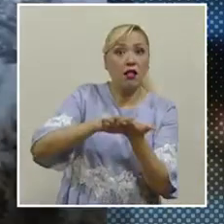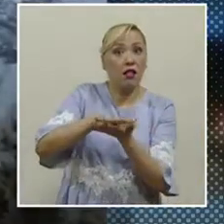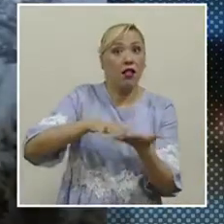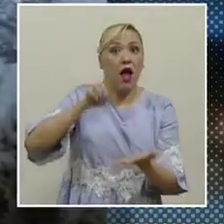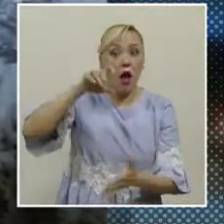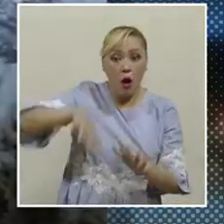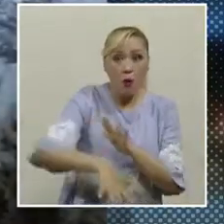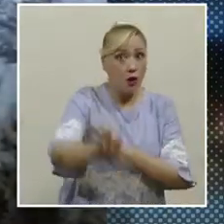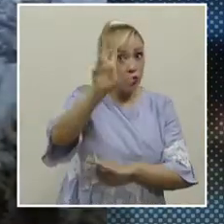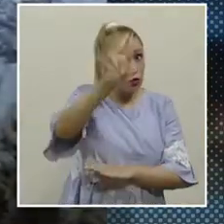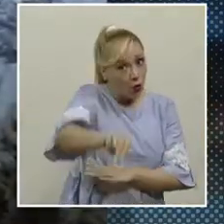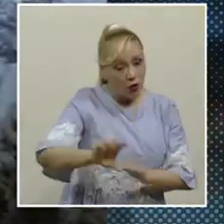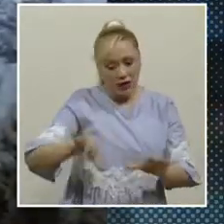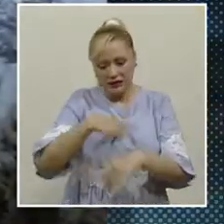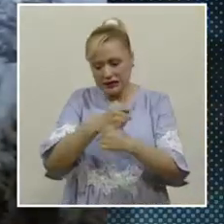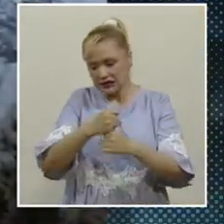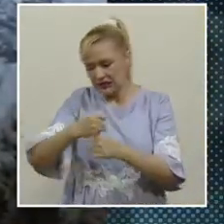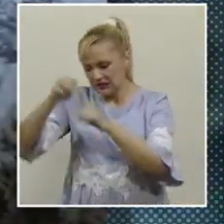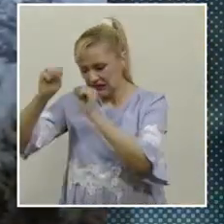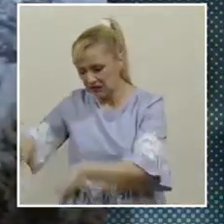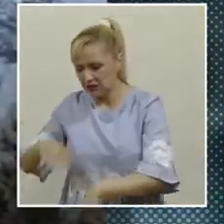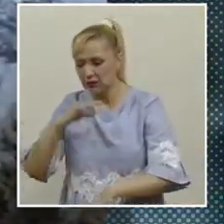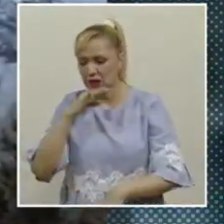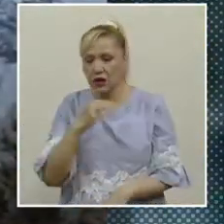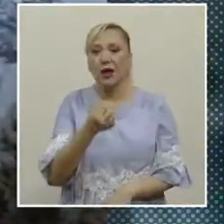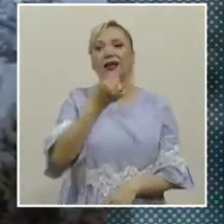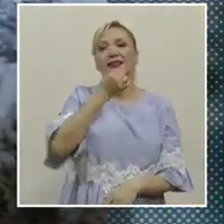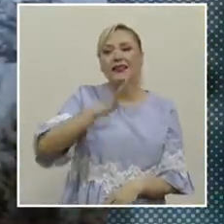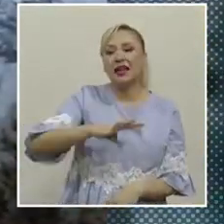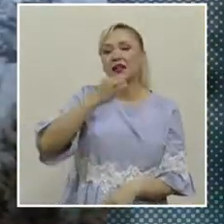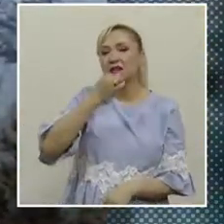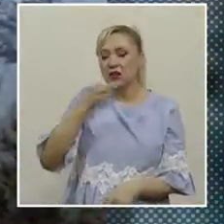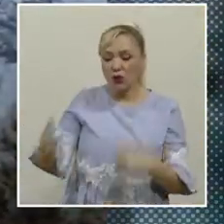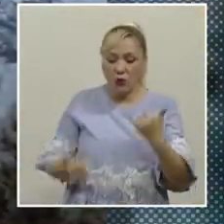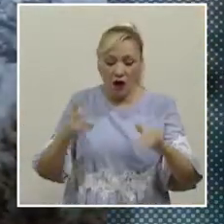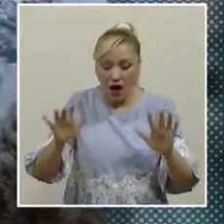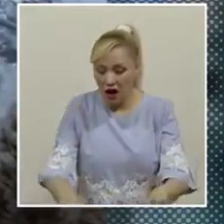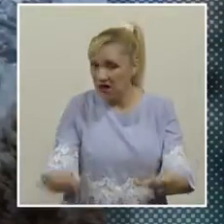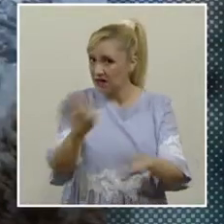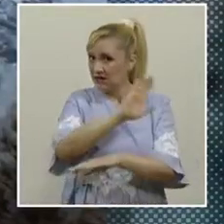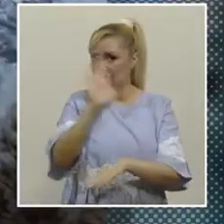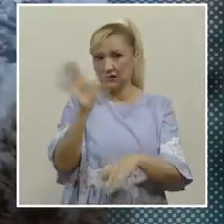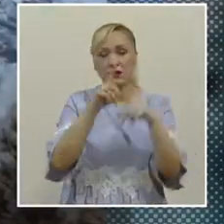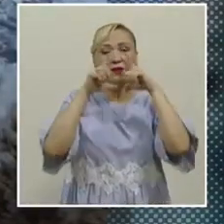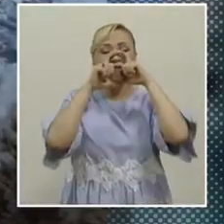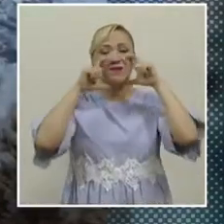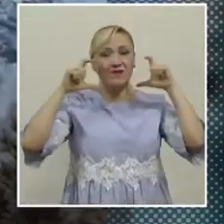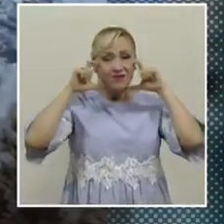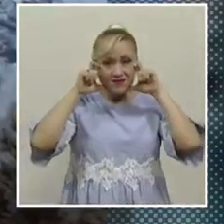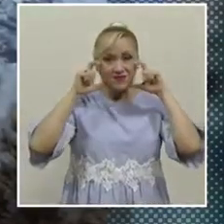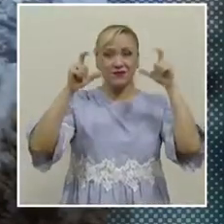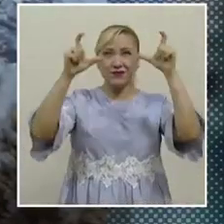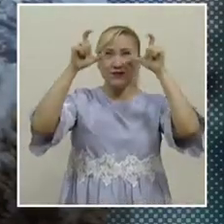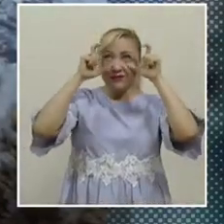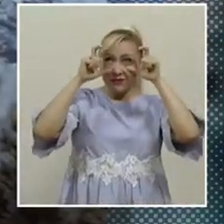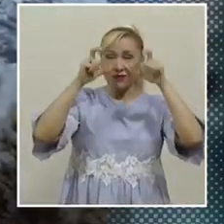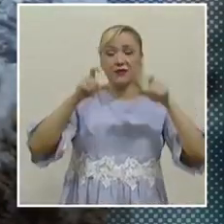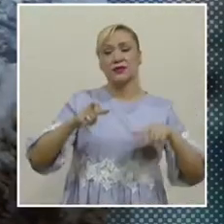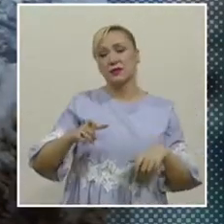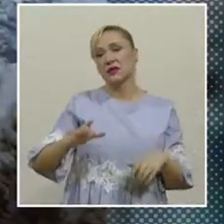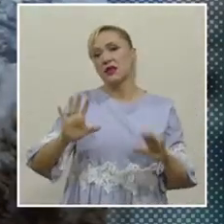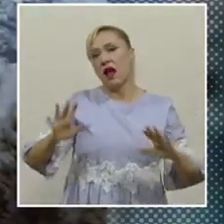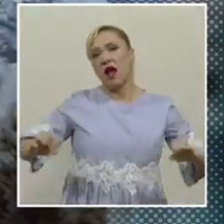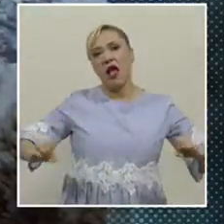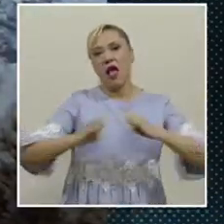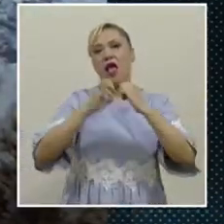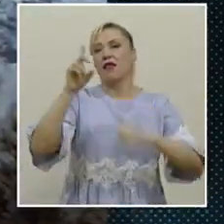evitar que niñas, niños y adultos mayores tengan contacto con ellas. La Sedena ya activó el plan DN3 en su